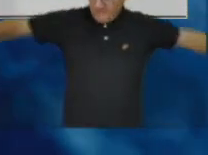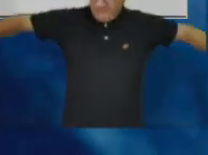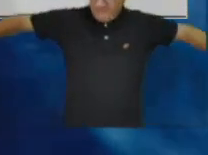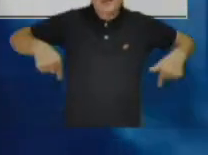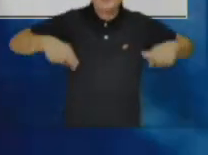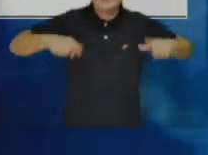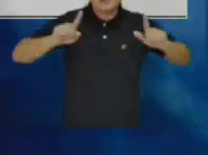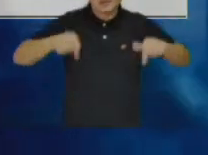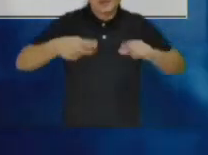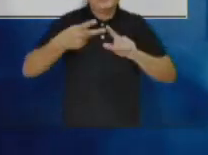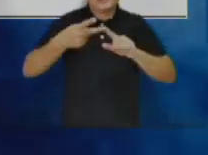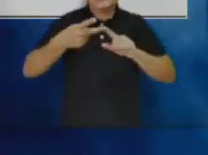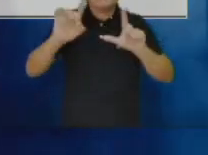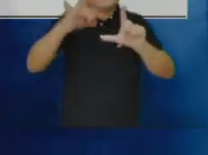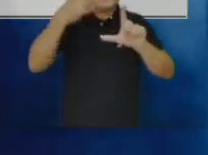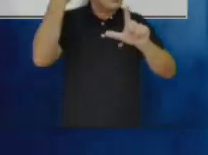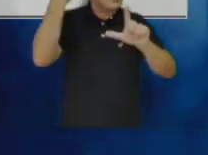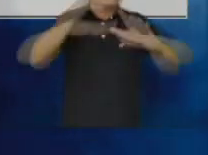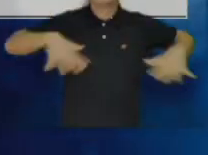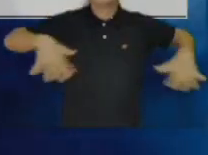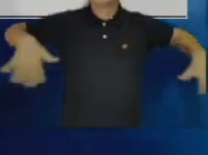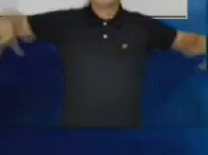Francia,